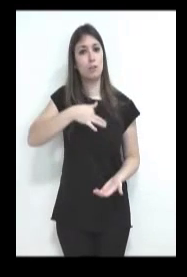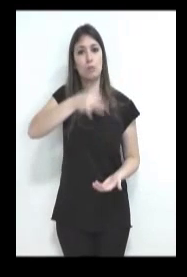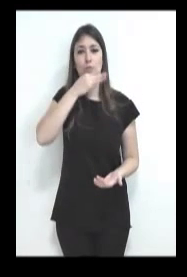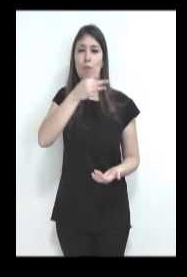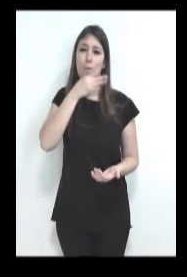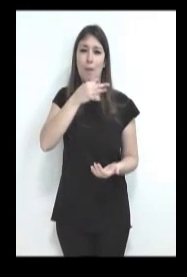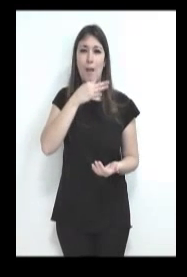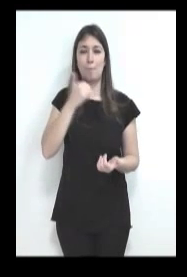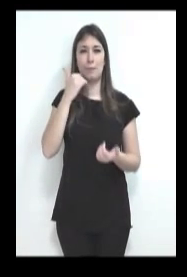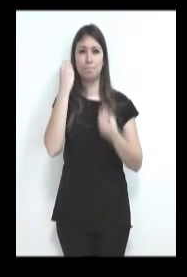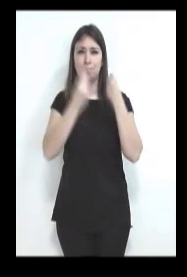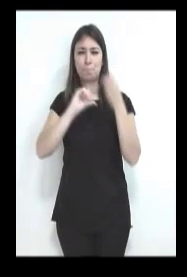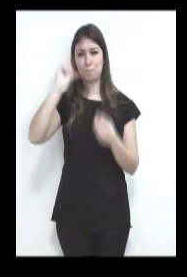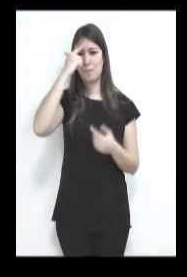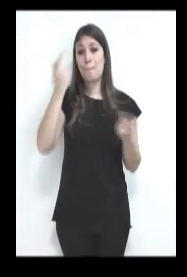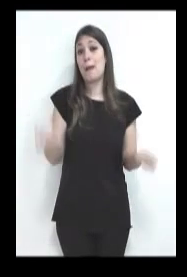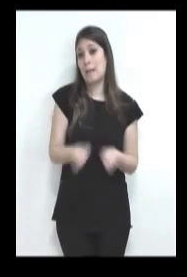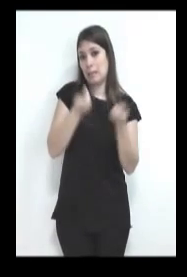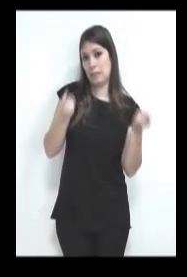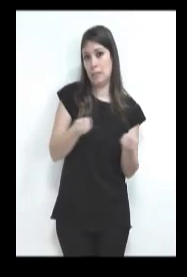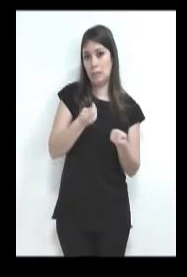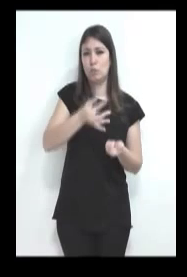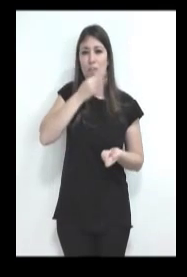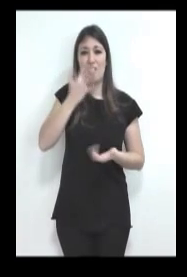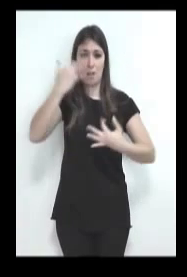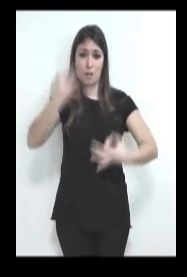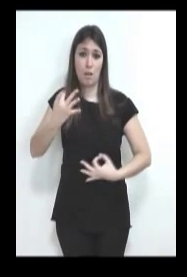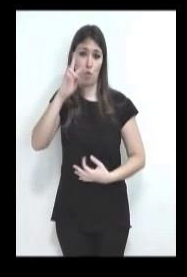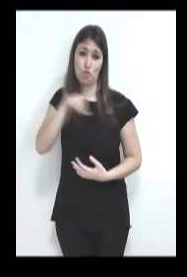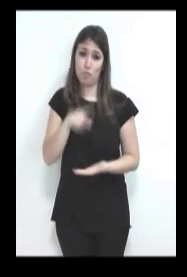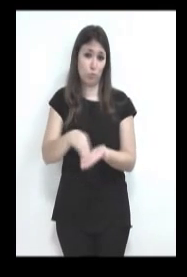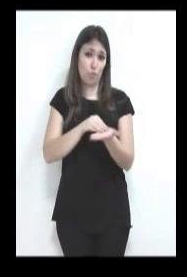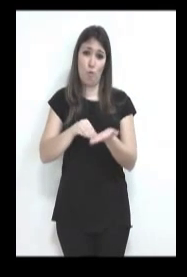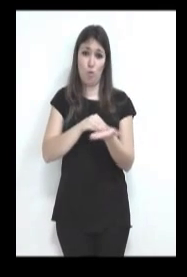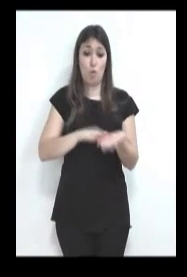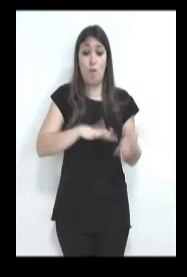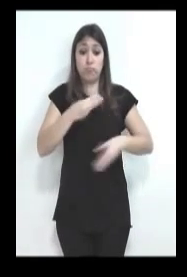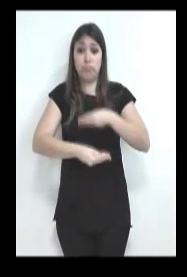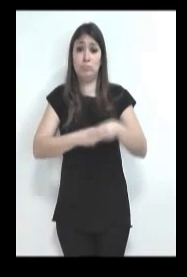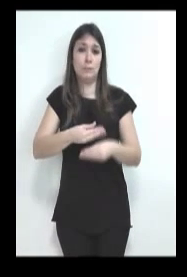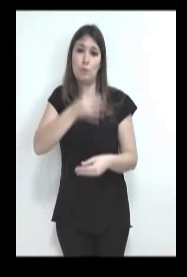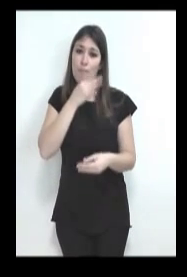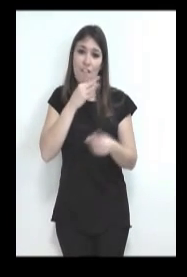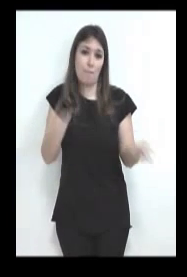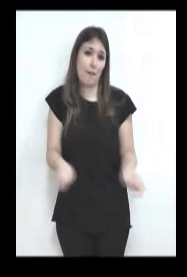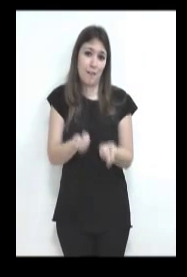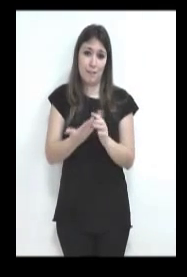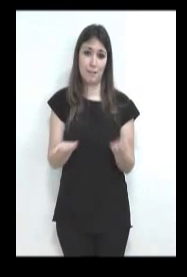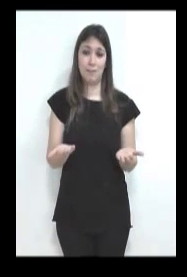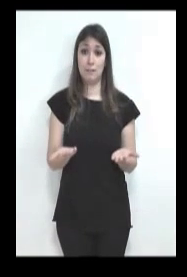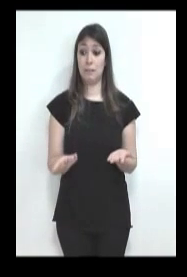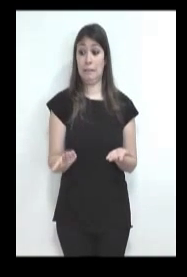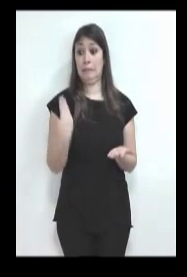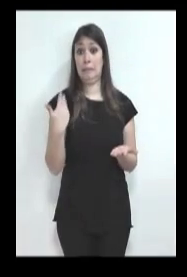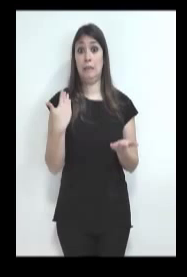con un concepto de marketing que con un concepto real de las soluciones que se llevan a la práctica. Las primeras soluciones pues